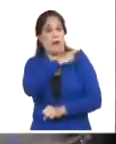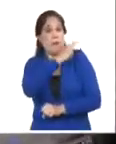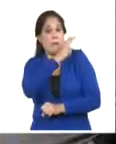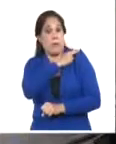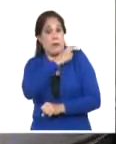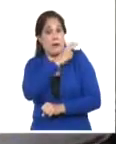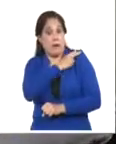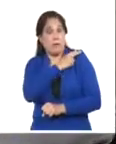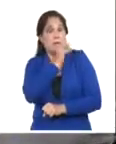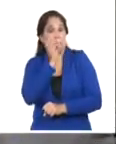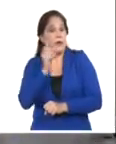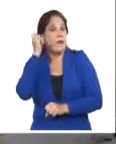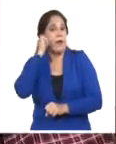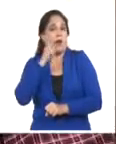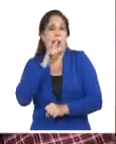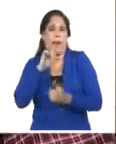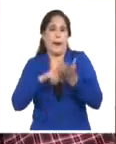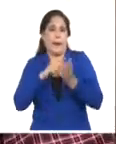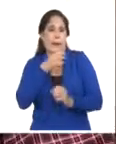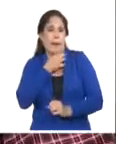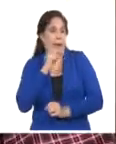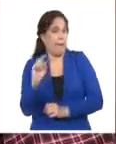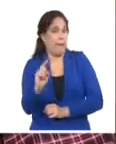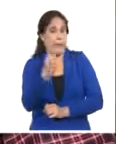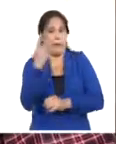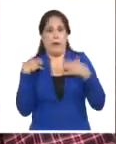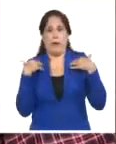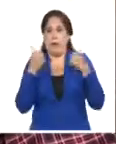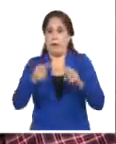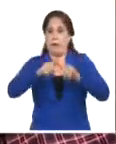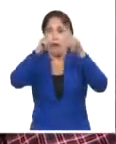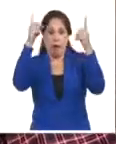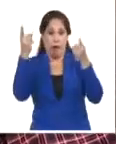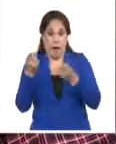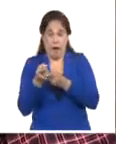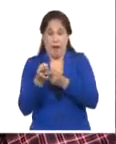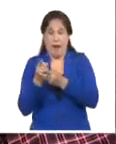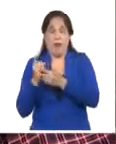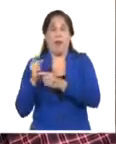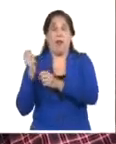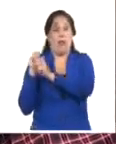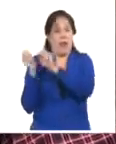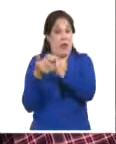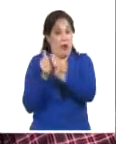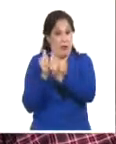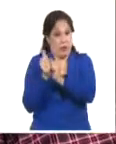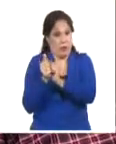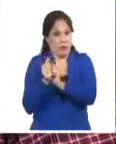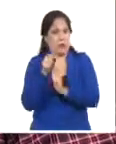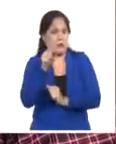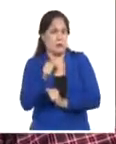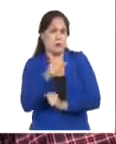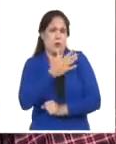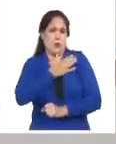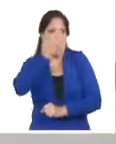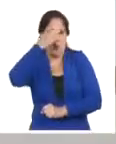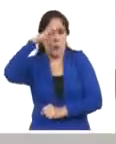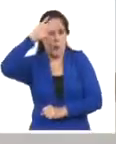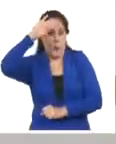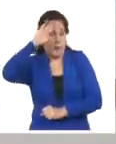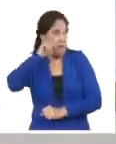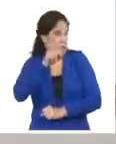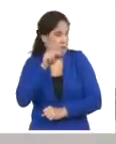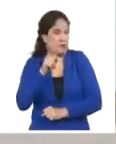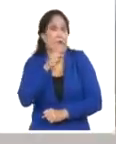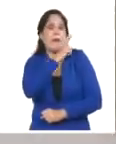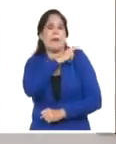ejército rebelde, Felipe Guerra Matos, quien fue el primer director general de deportes en Cuba. Guerrita, como le decían los más allegados, fue el encargado